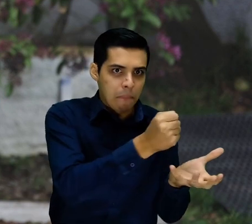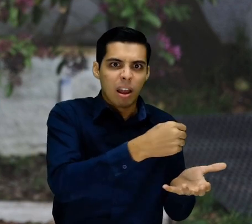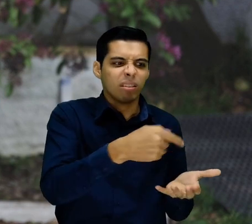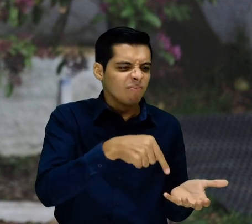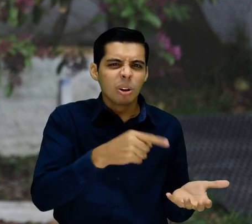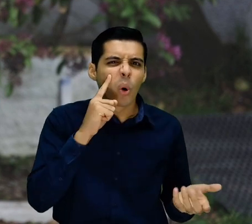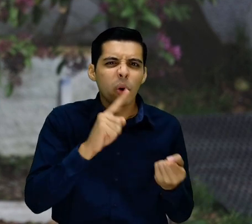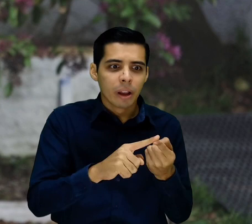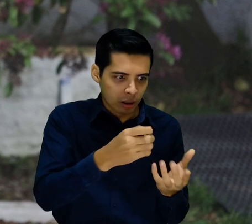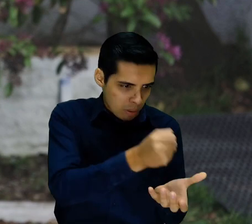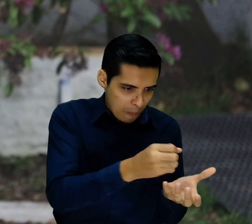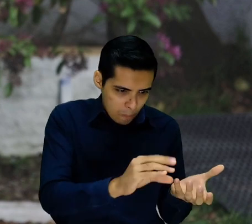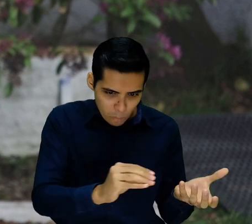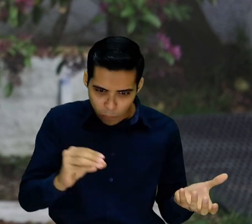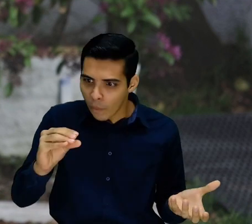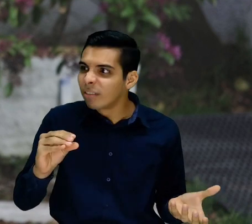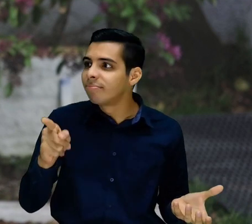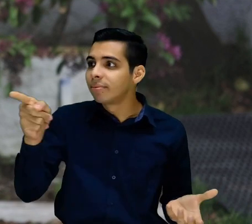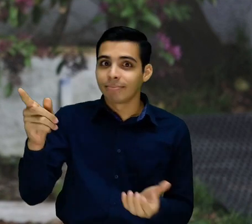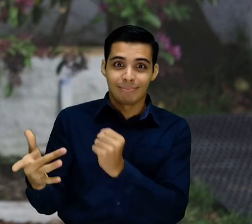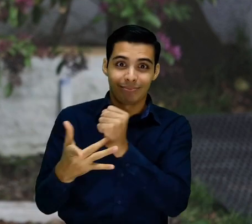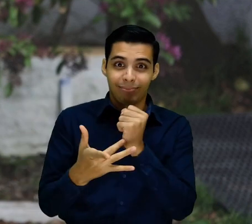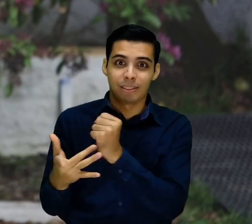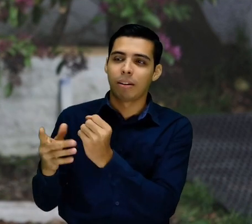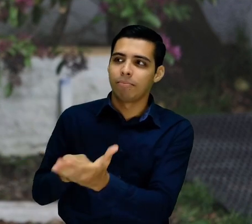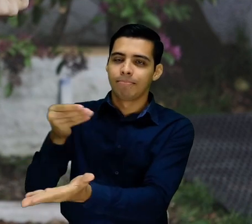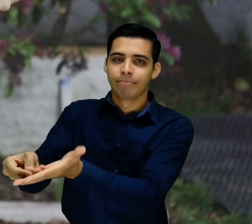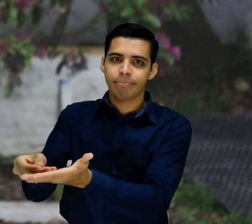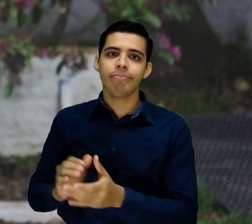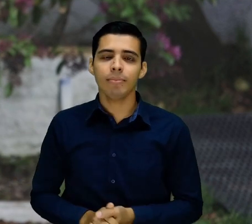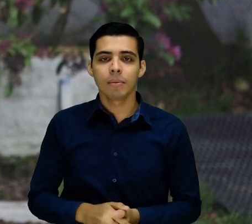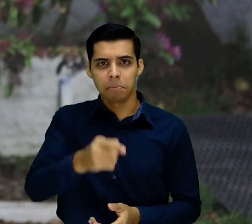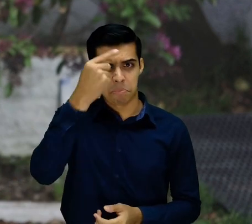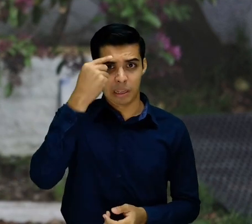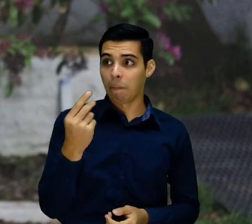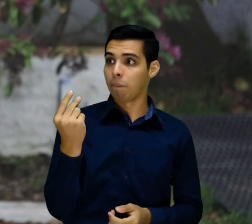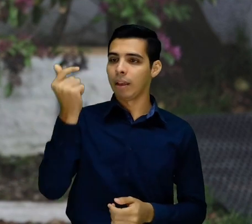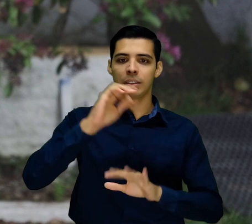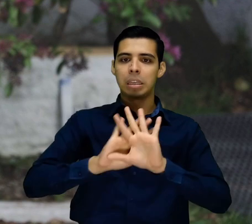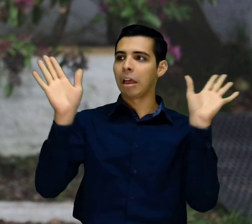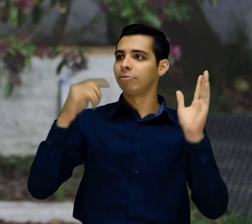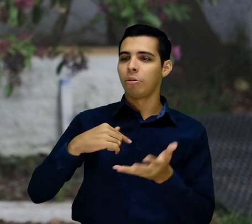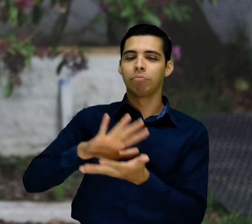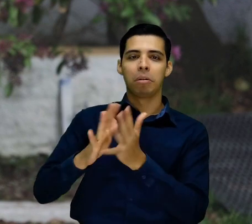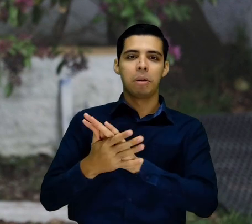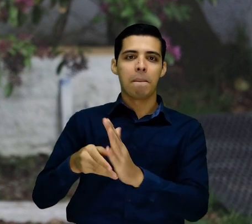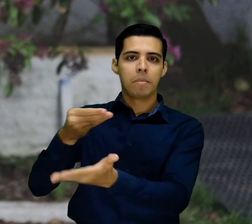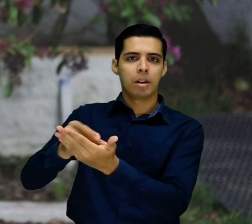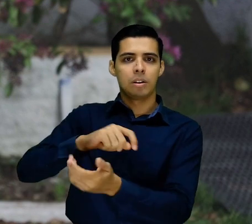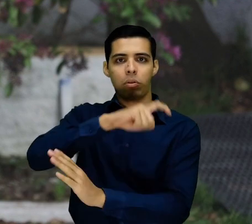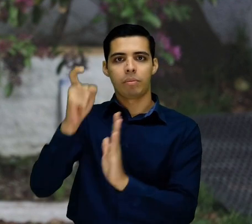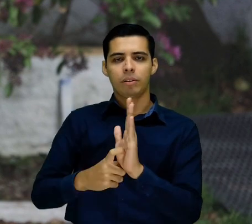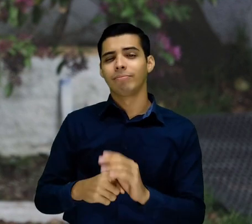cumplir con la deuda externa. Lo cierto es que la deuda no puede desaparecer como por arte de magia. Lo ideal es contribuir a su disminución paso a